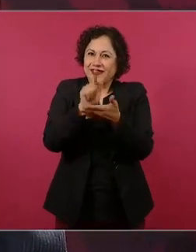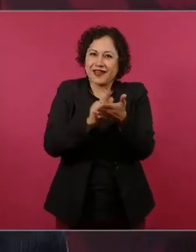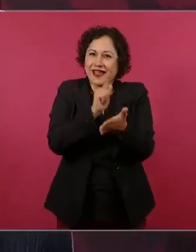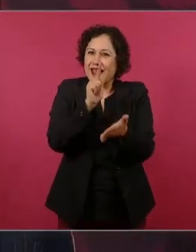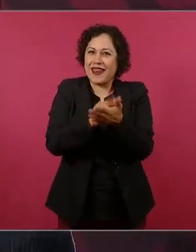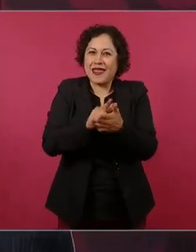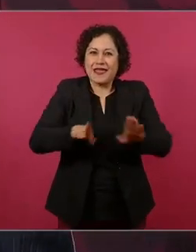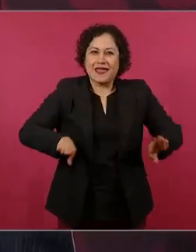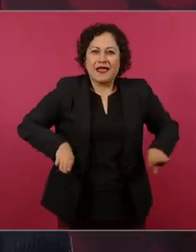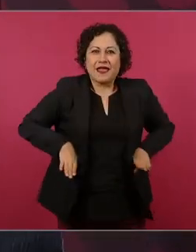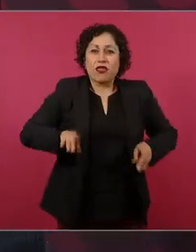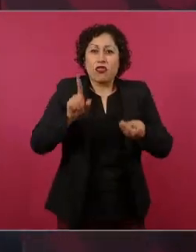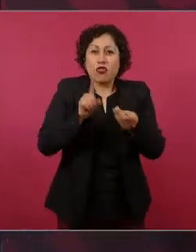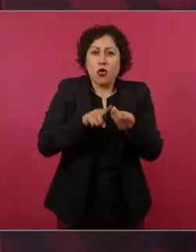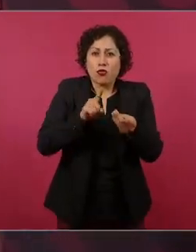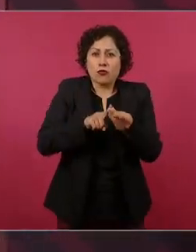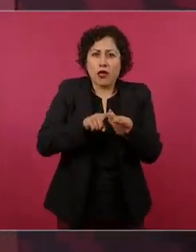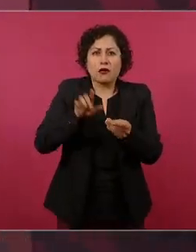Pero acá,